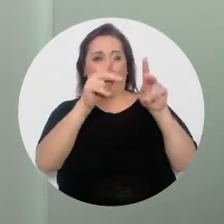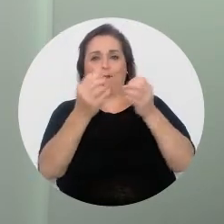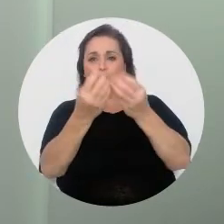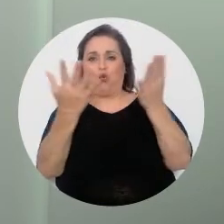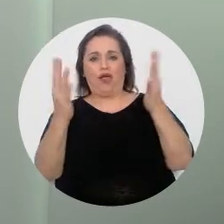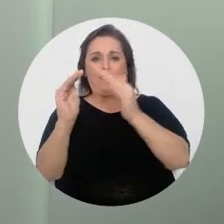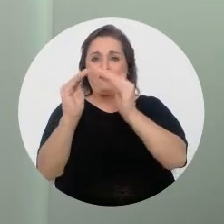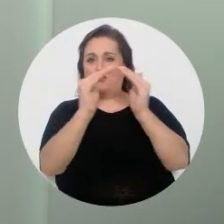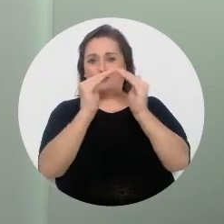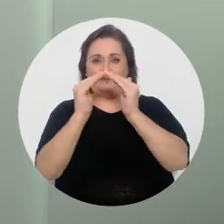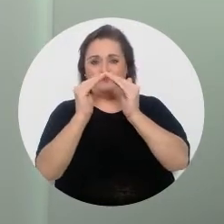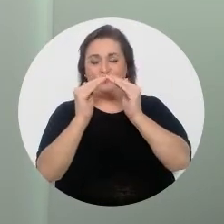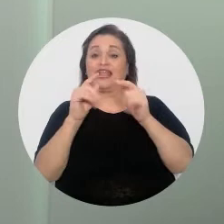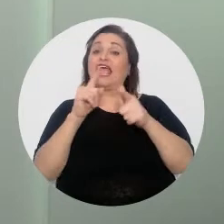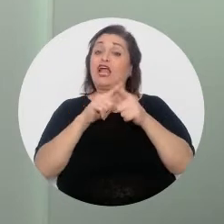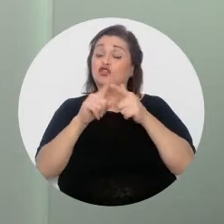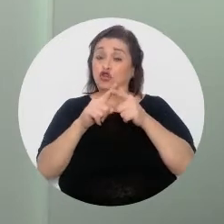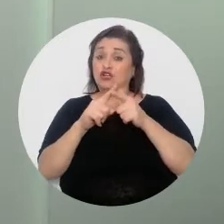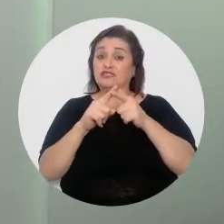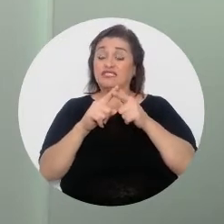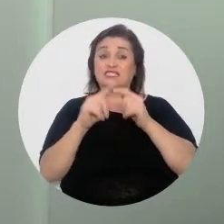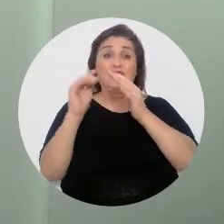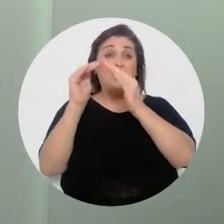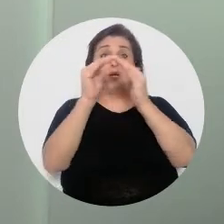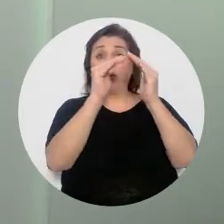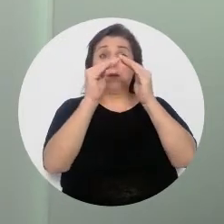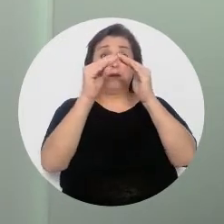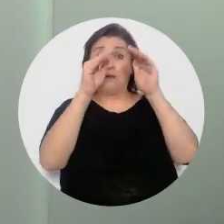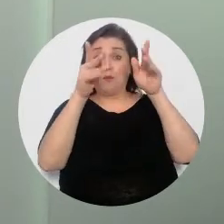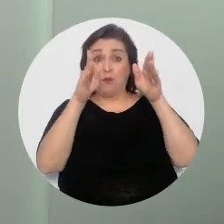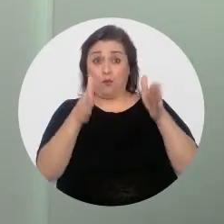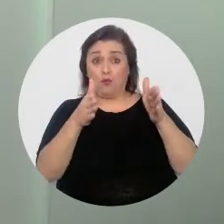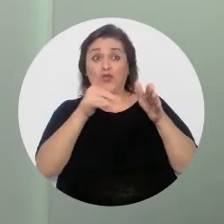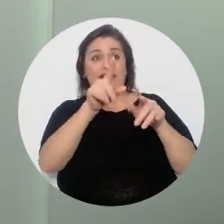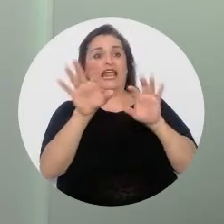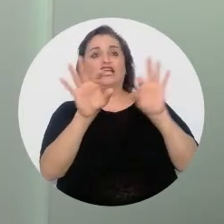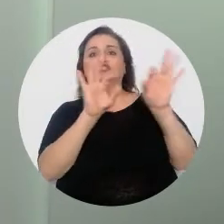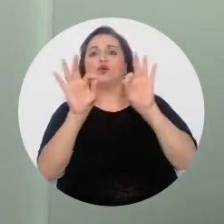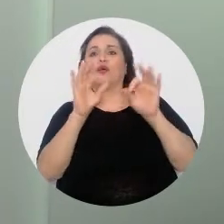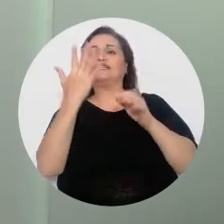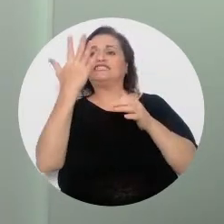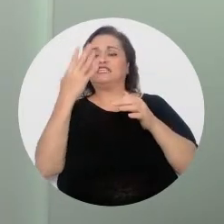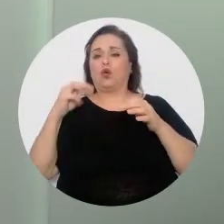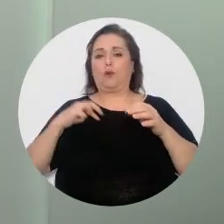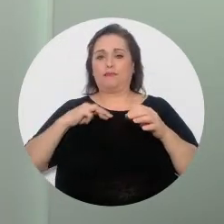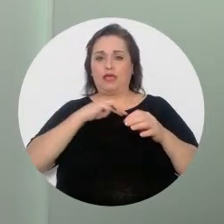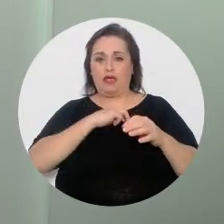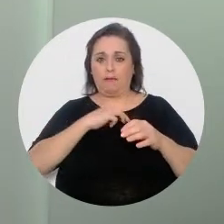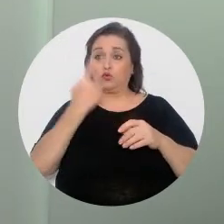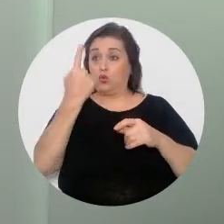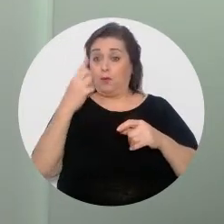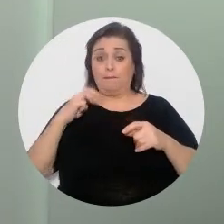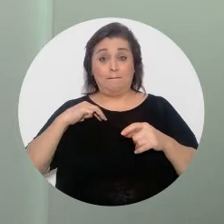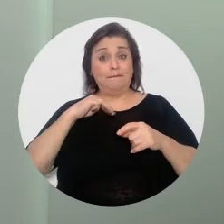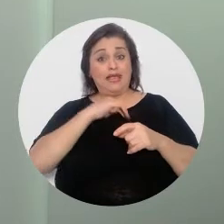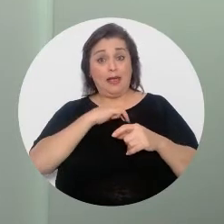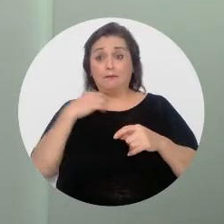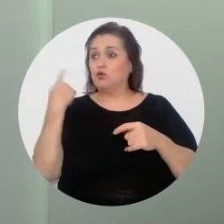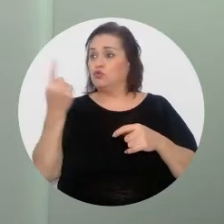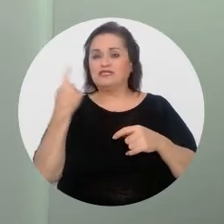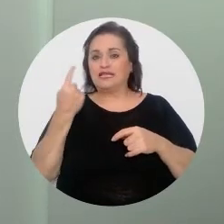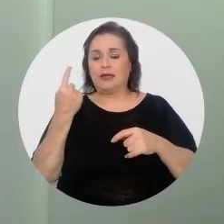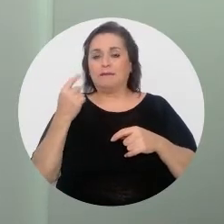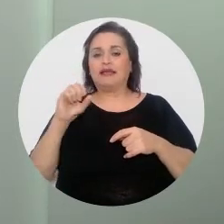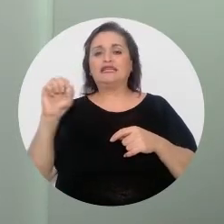directamente el pueblo. Entonces el pueblo va a elegir un consejo ahora en cada distrito administrativo de 5 miembros, y uno de esos miembros va